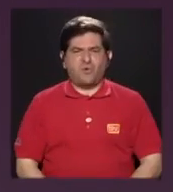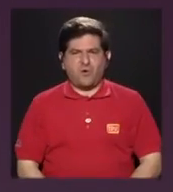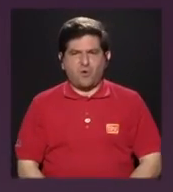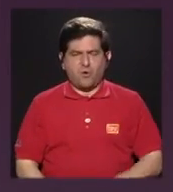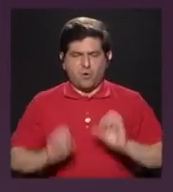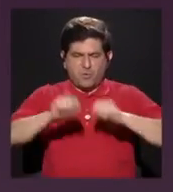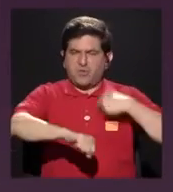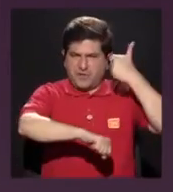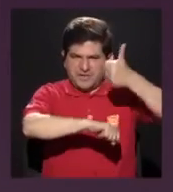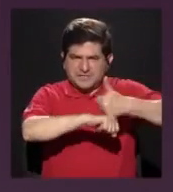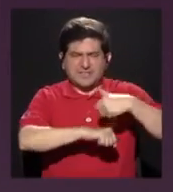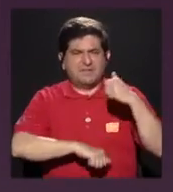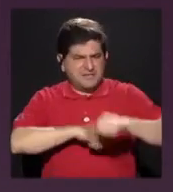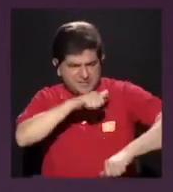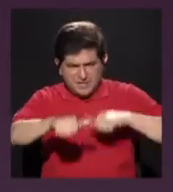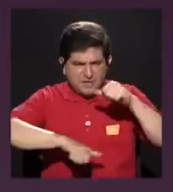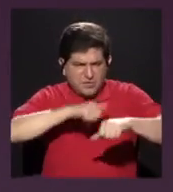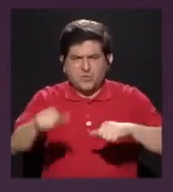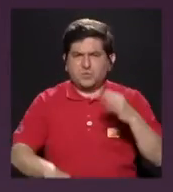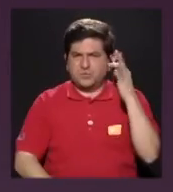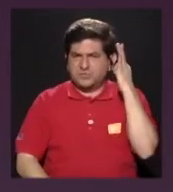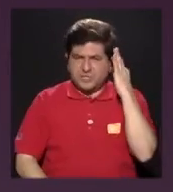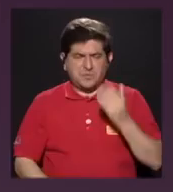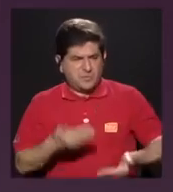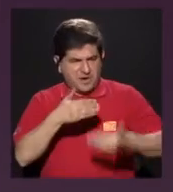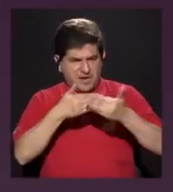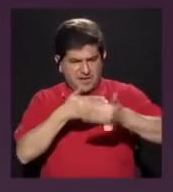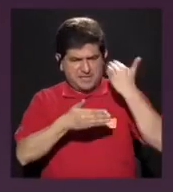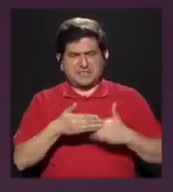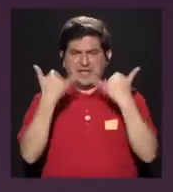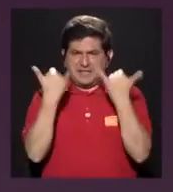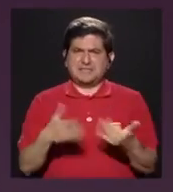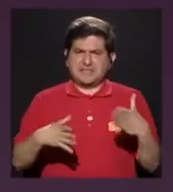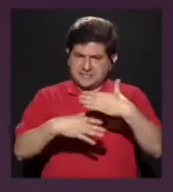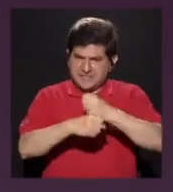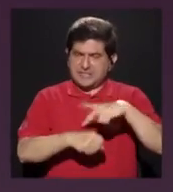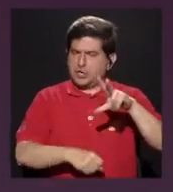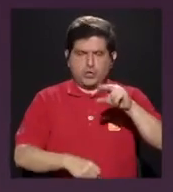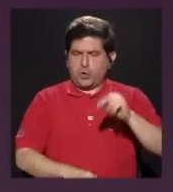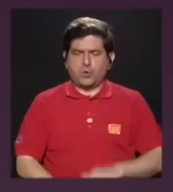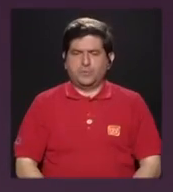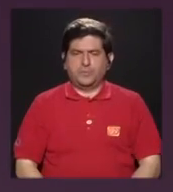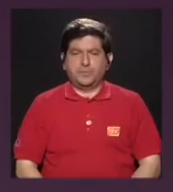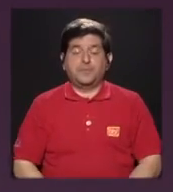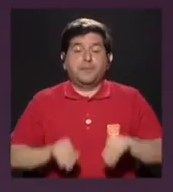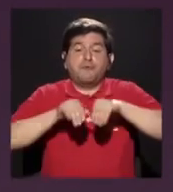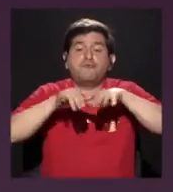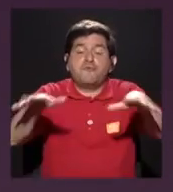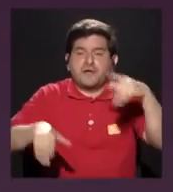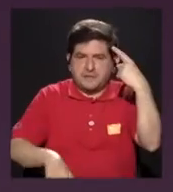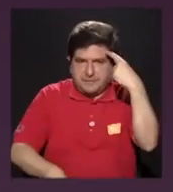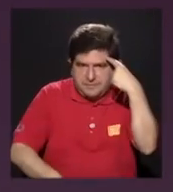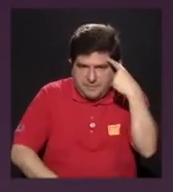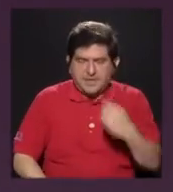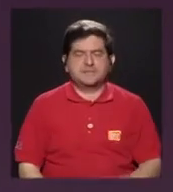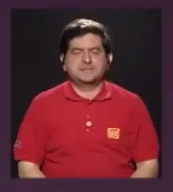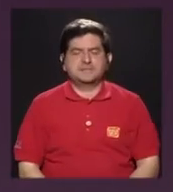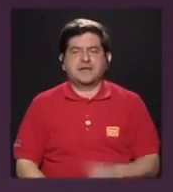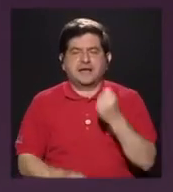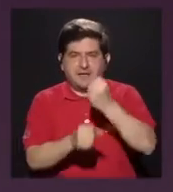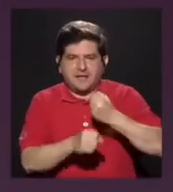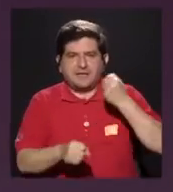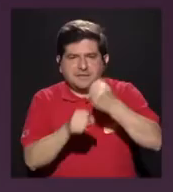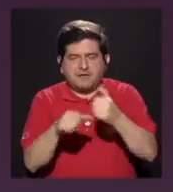que han luchado las mujeres durante tantísimos años al contrario la red es para trabajar